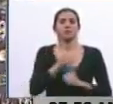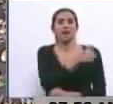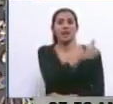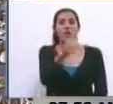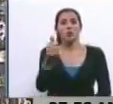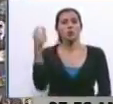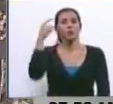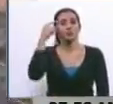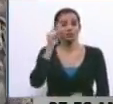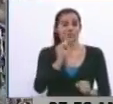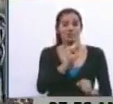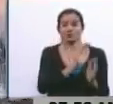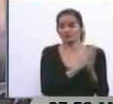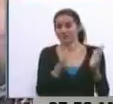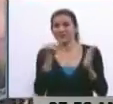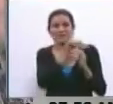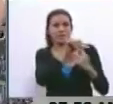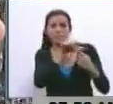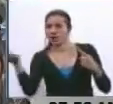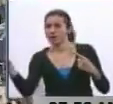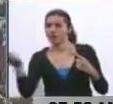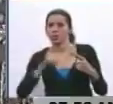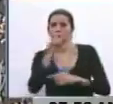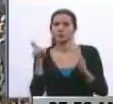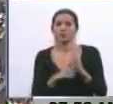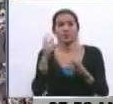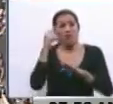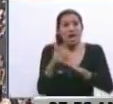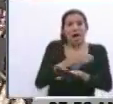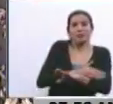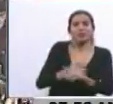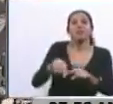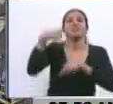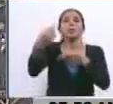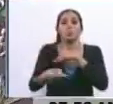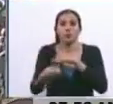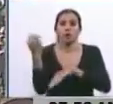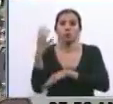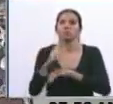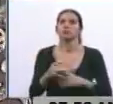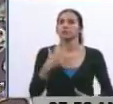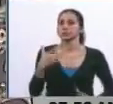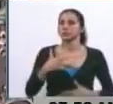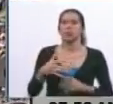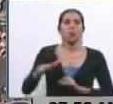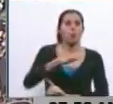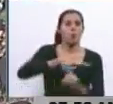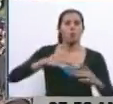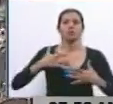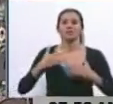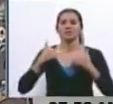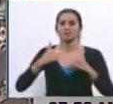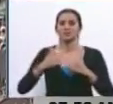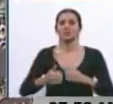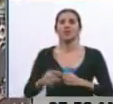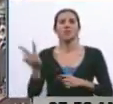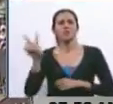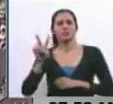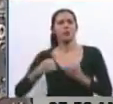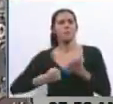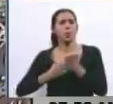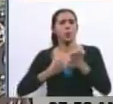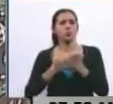días, antes, previo y aún, porque se siente en todas partes, oye, el tremendo respaldo que recibió Venezuela,